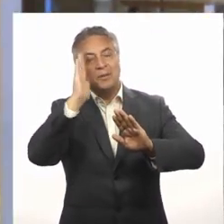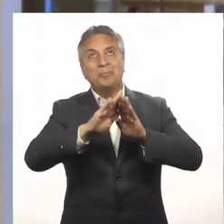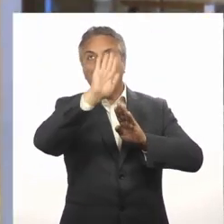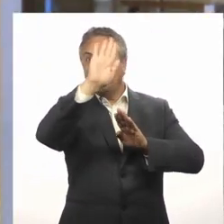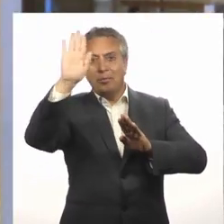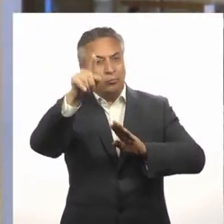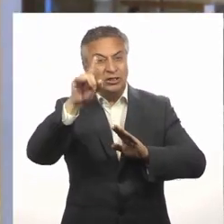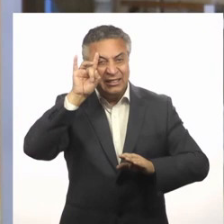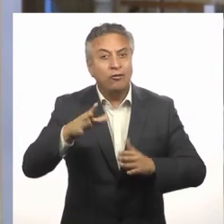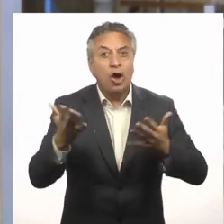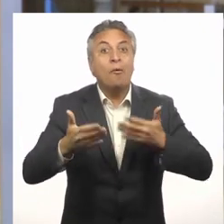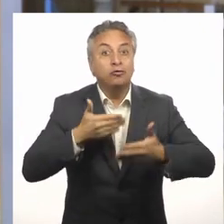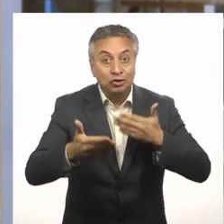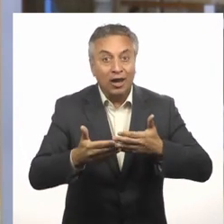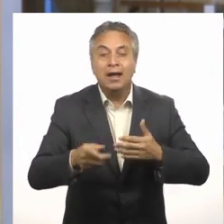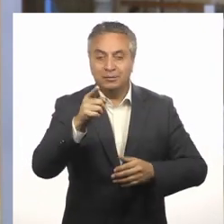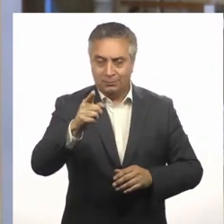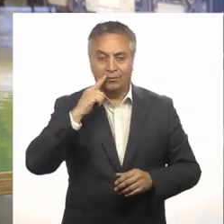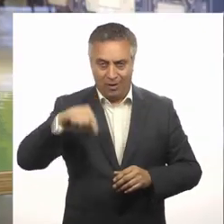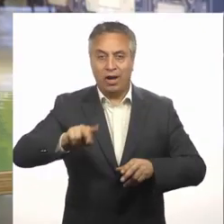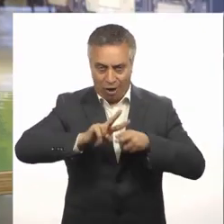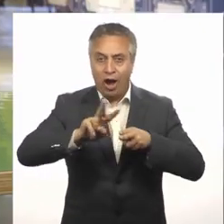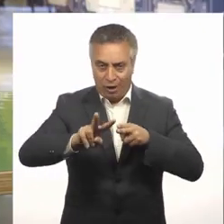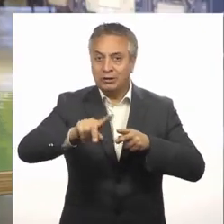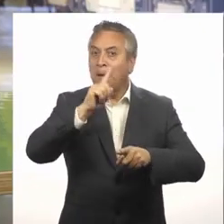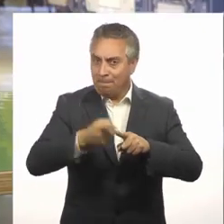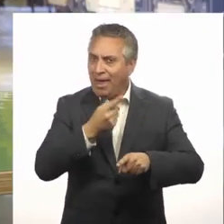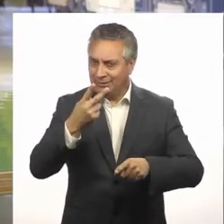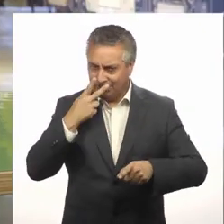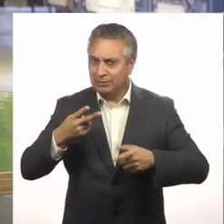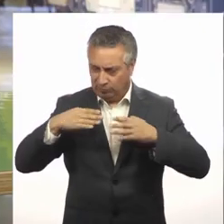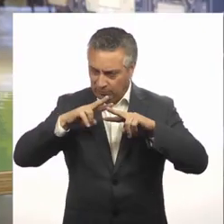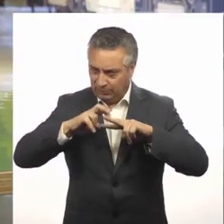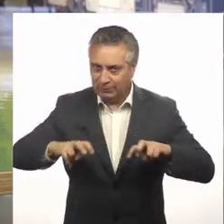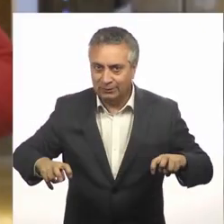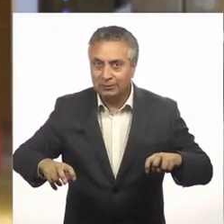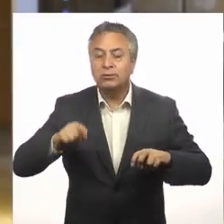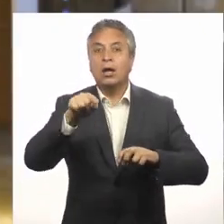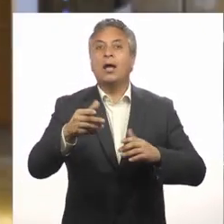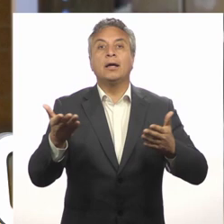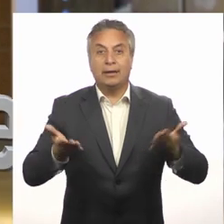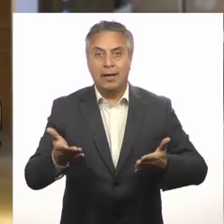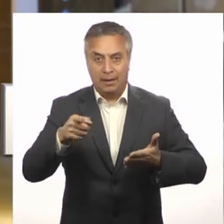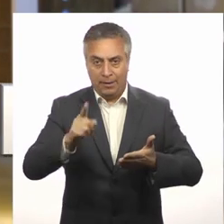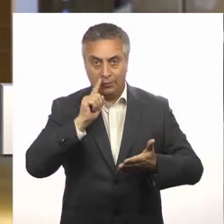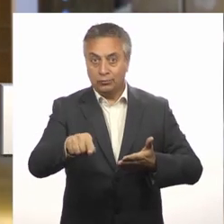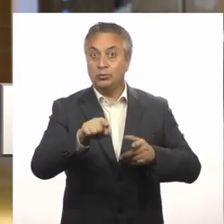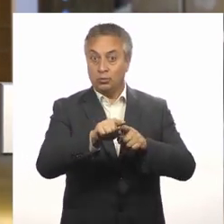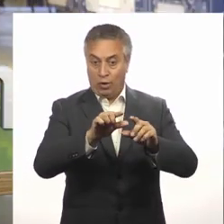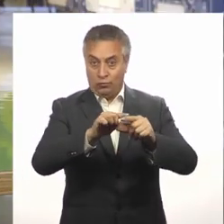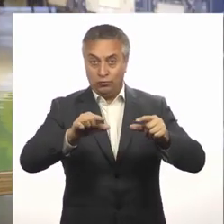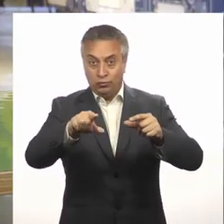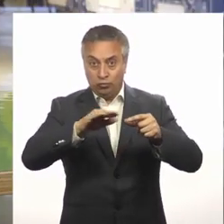funciona? Para saberlo, vamos a hacer otro experimento. Los materiales para esta actividad son una lámina